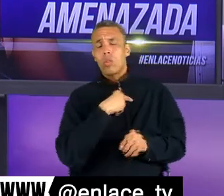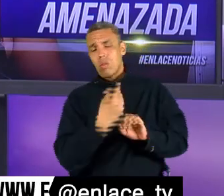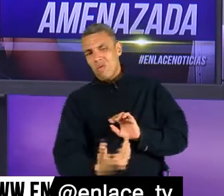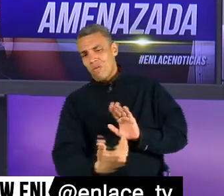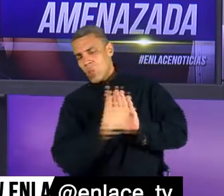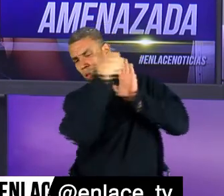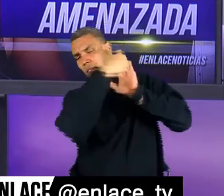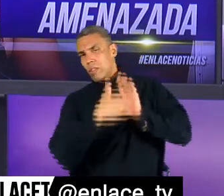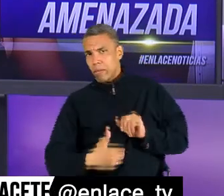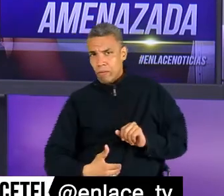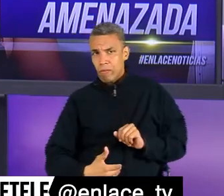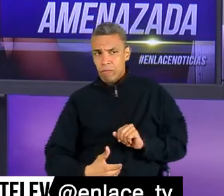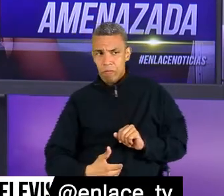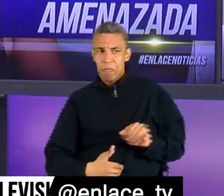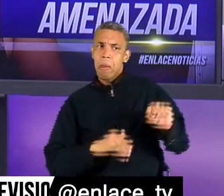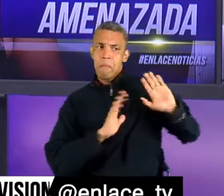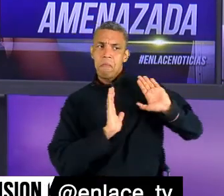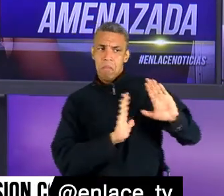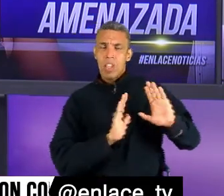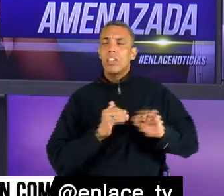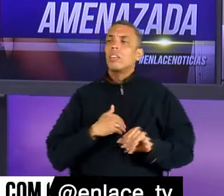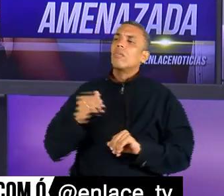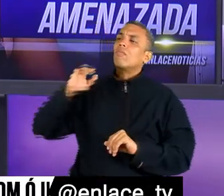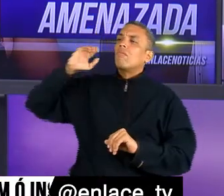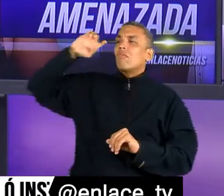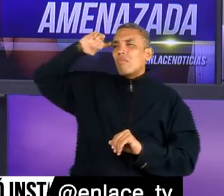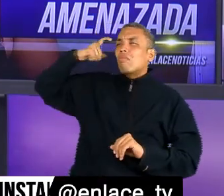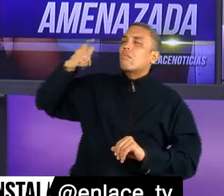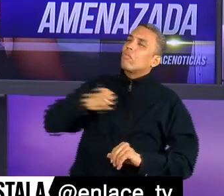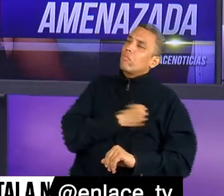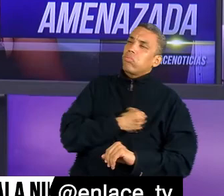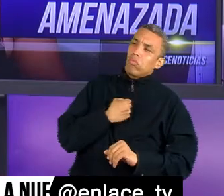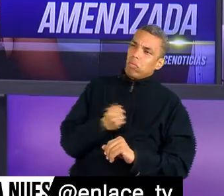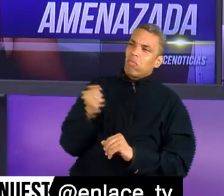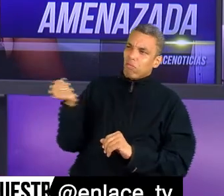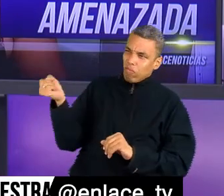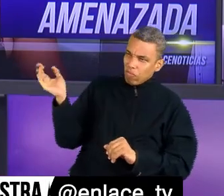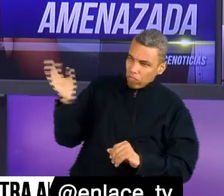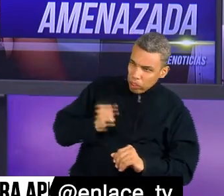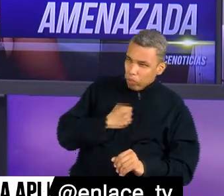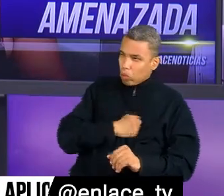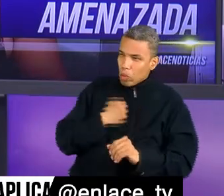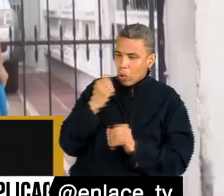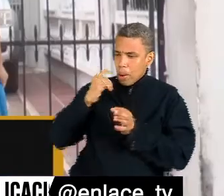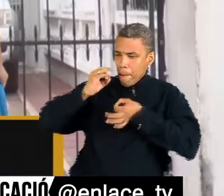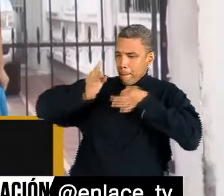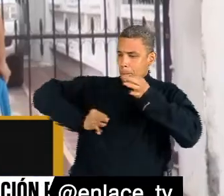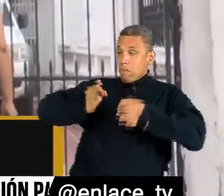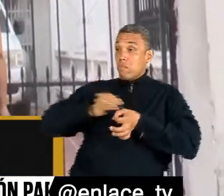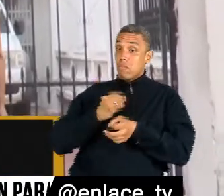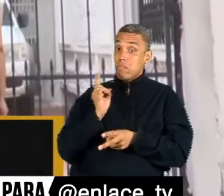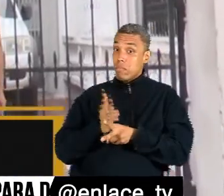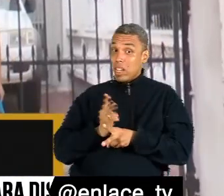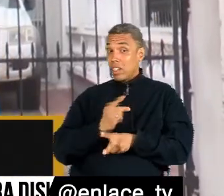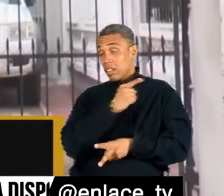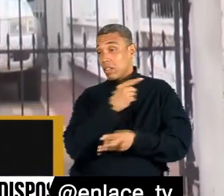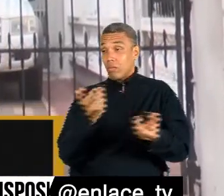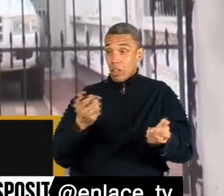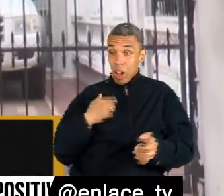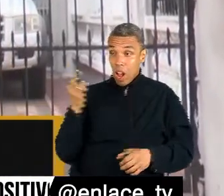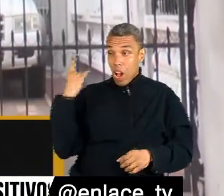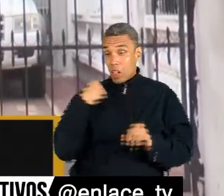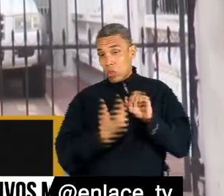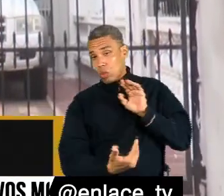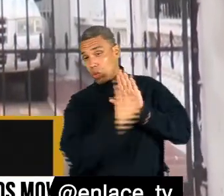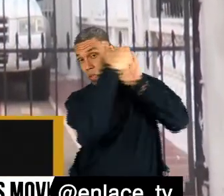buscan deslegitimar la agremiación sindical. El presidente del sindicato se pronunció. Ante la Defensoría Regional